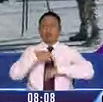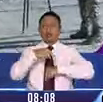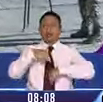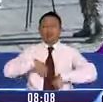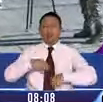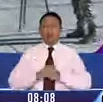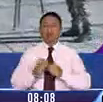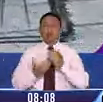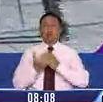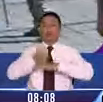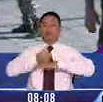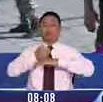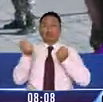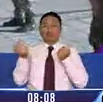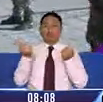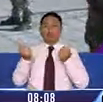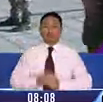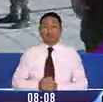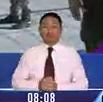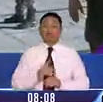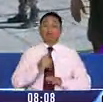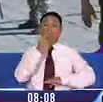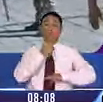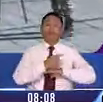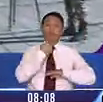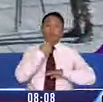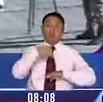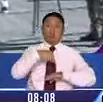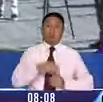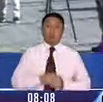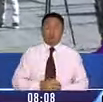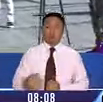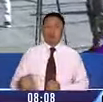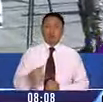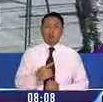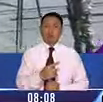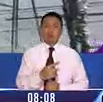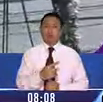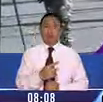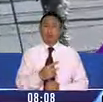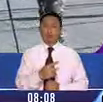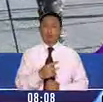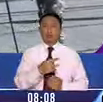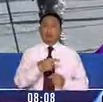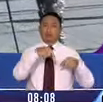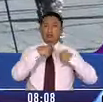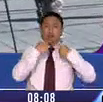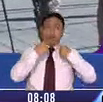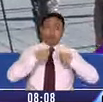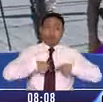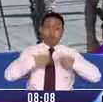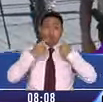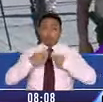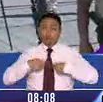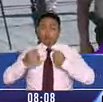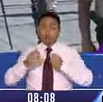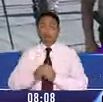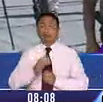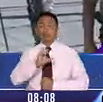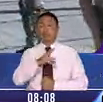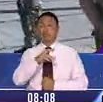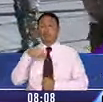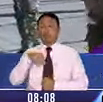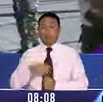nuevas autoridades. El decreto también establece que se hará el anuncio al Consejo Nacional Electoral